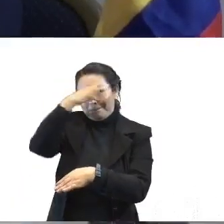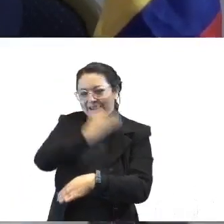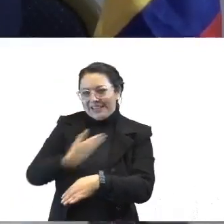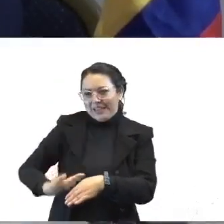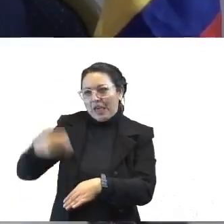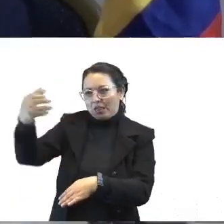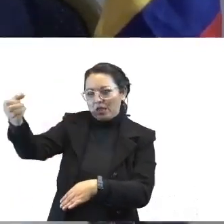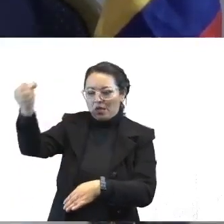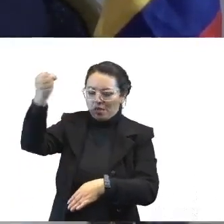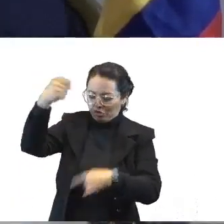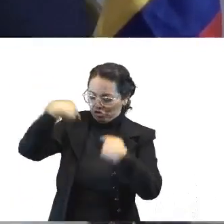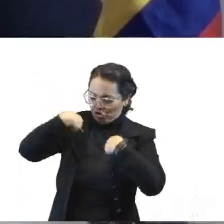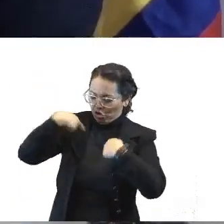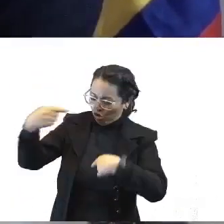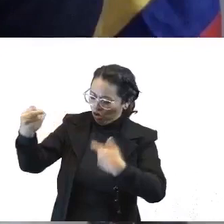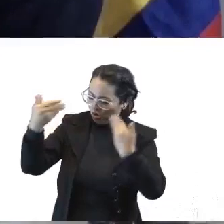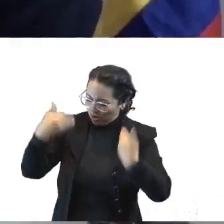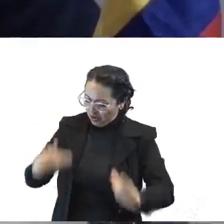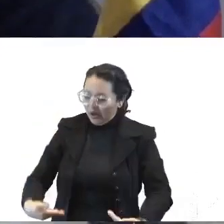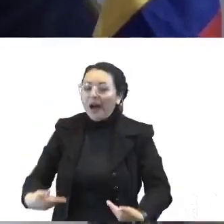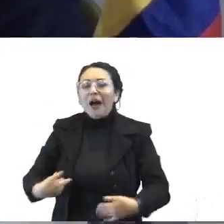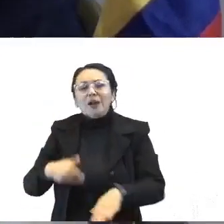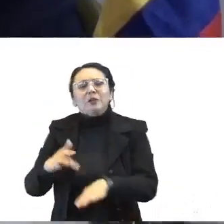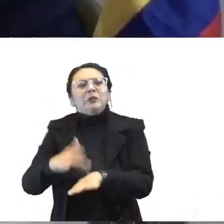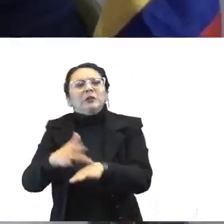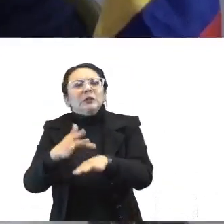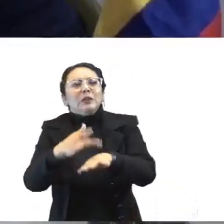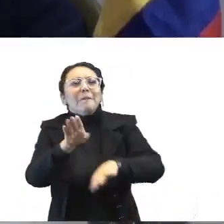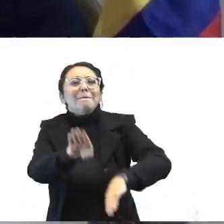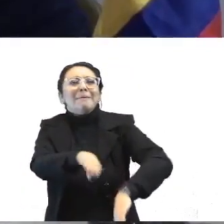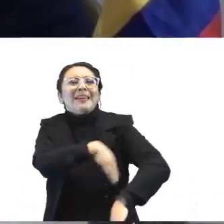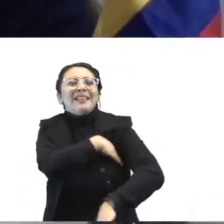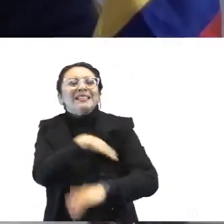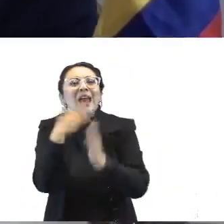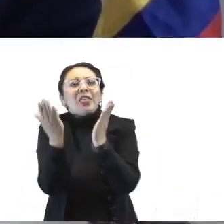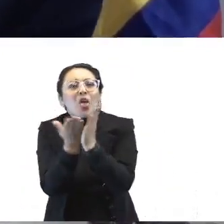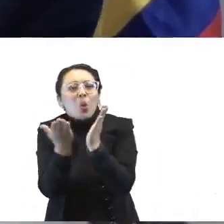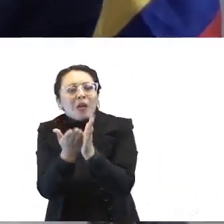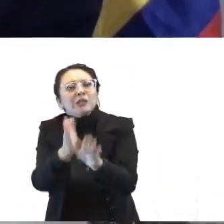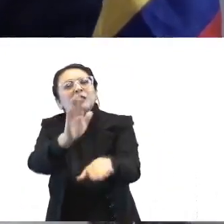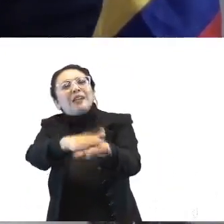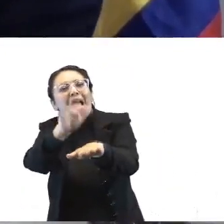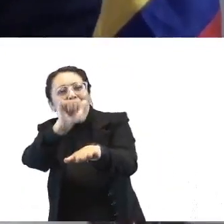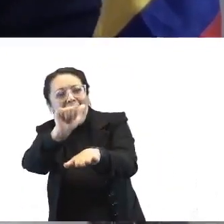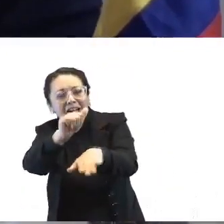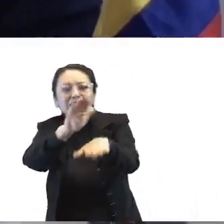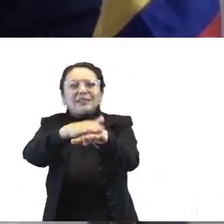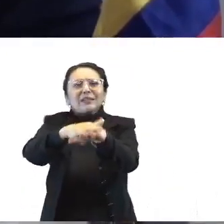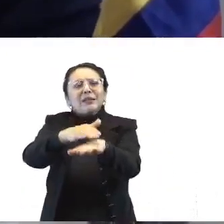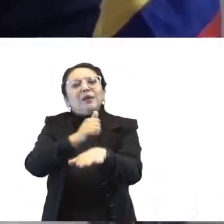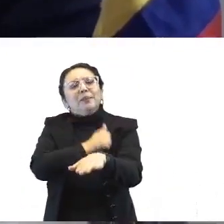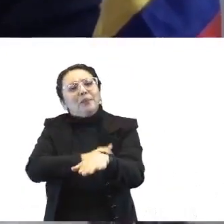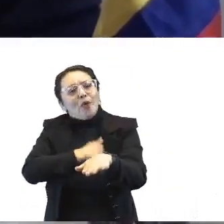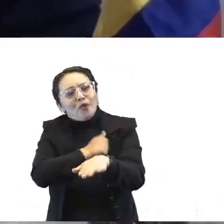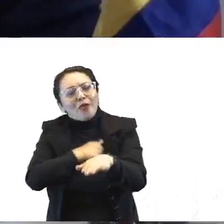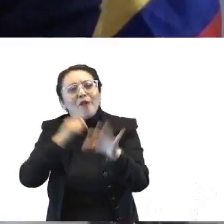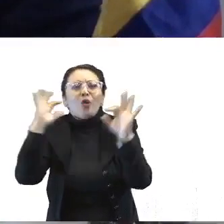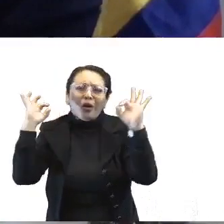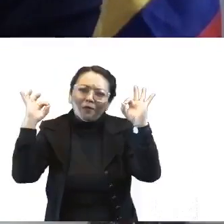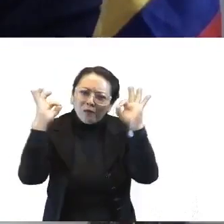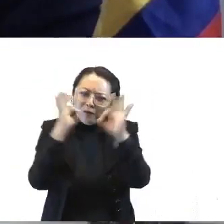mujeres, he instado a nuestra ministra de Educación a que debe colocar